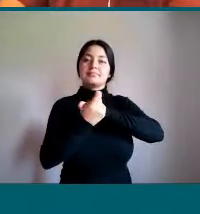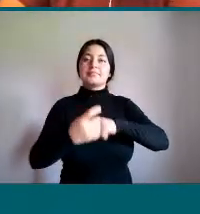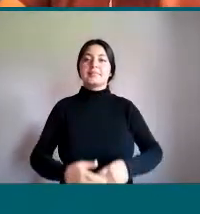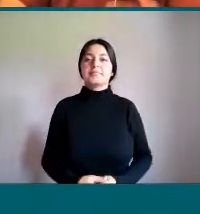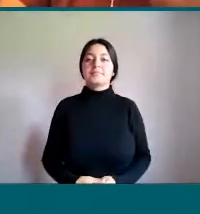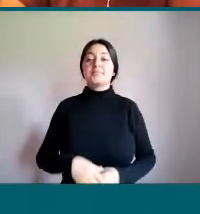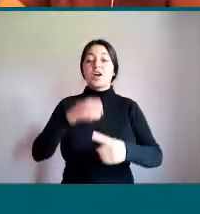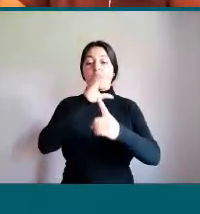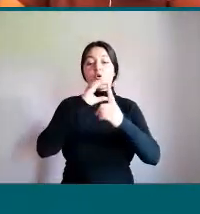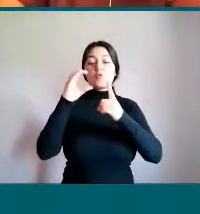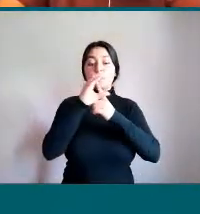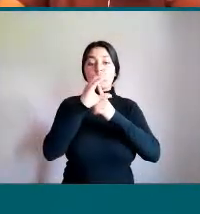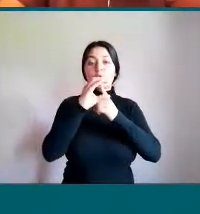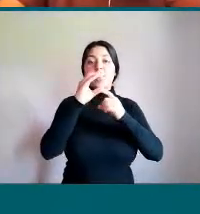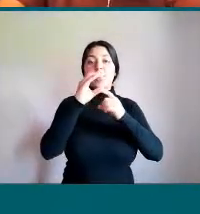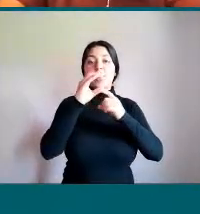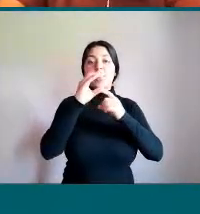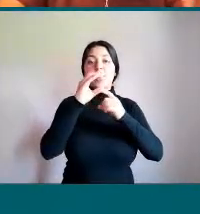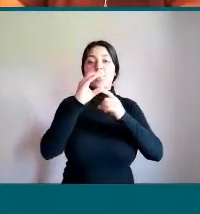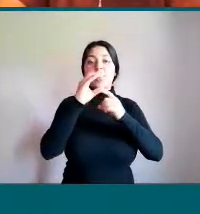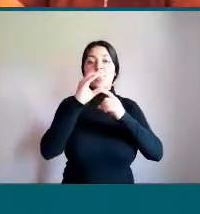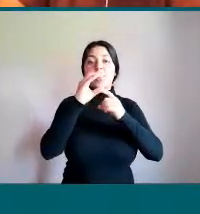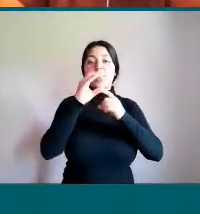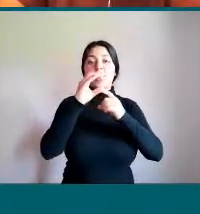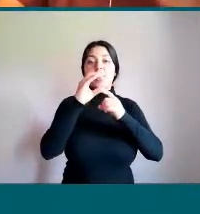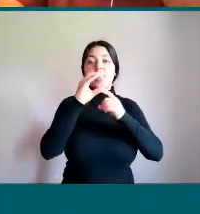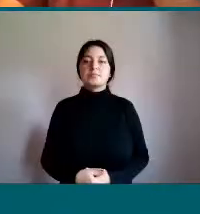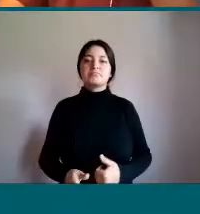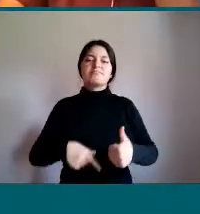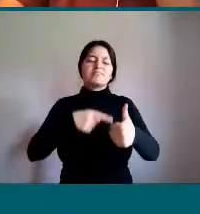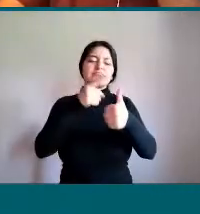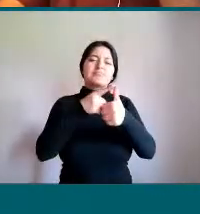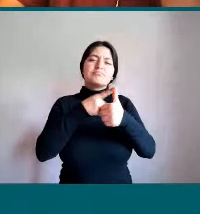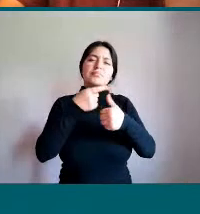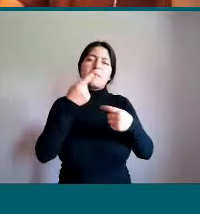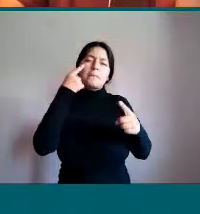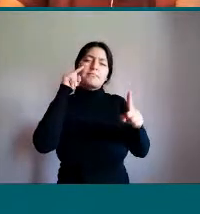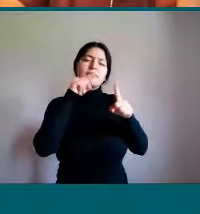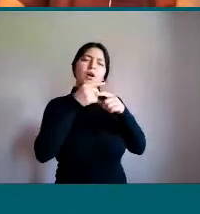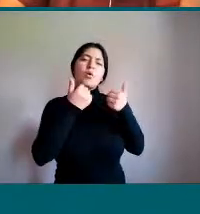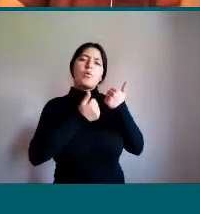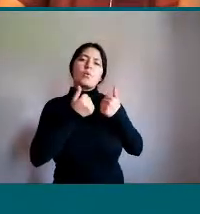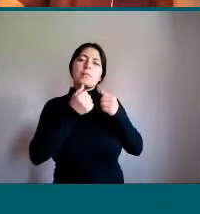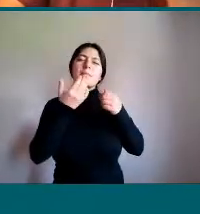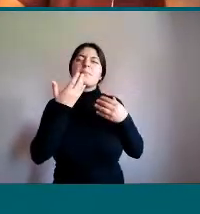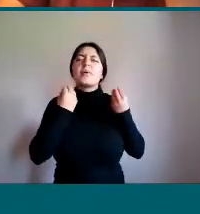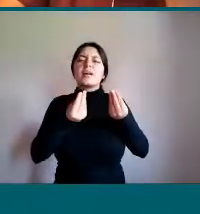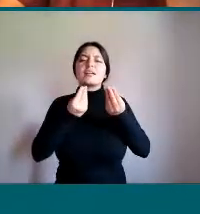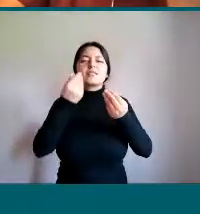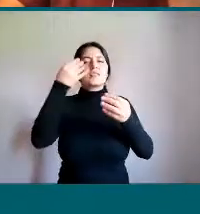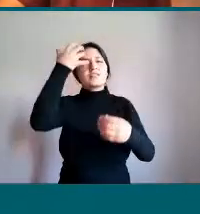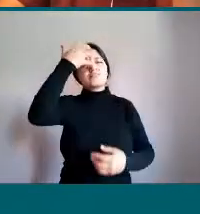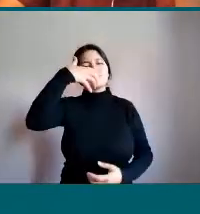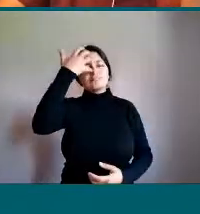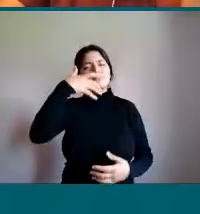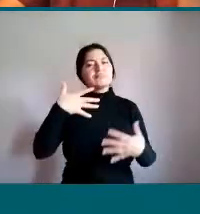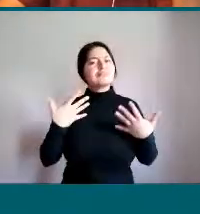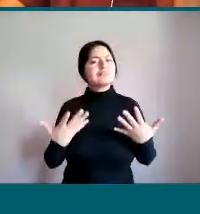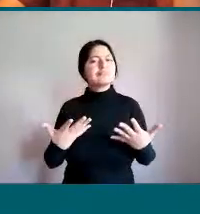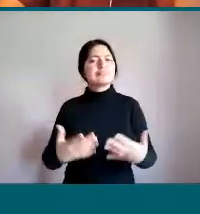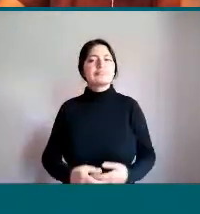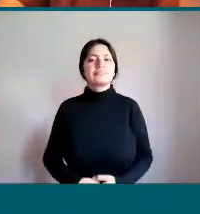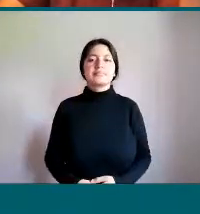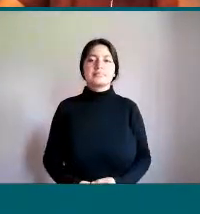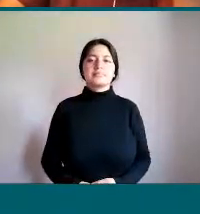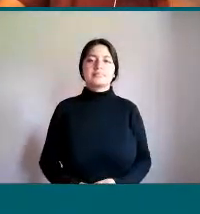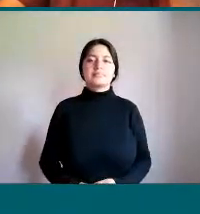cultura. Así que aquí viene una gran pregunta, y es ¿para qué evaluamos? ¿No? Yo, cuando decidí hacer este cambio de paradigma, dije, ostras, ¿y